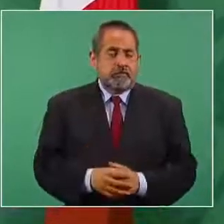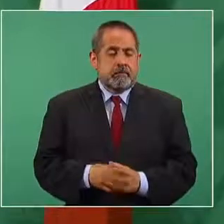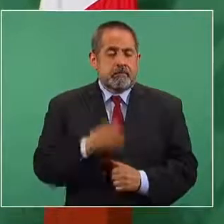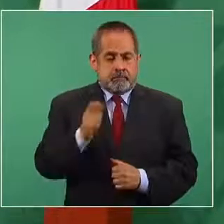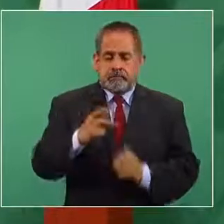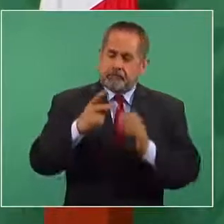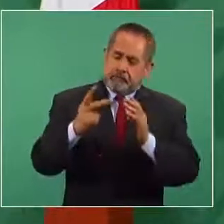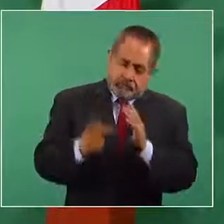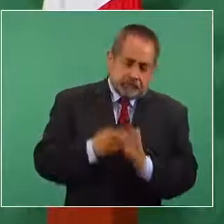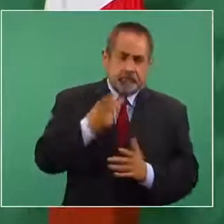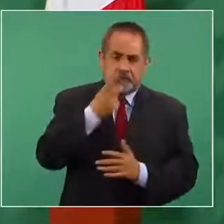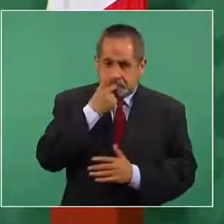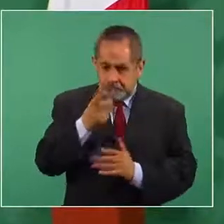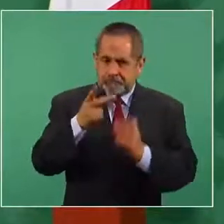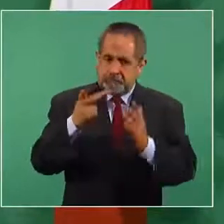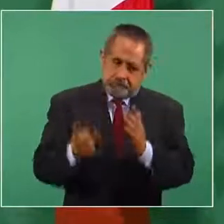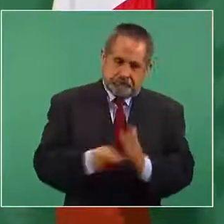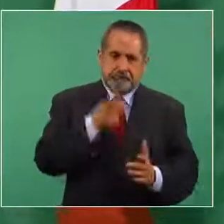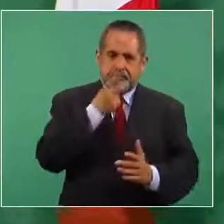porque repito,